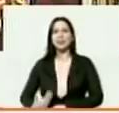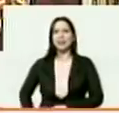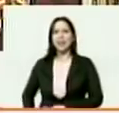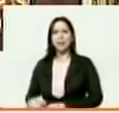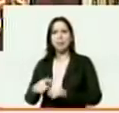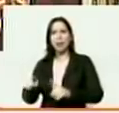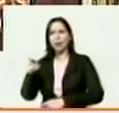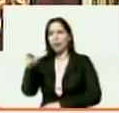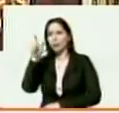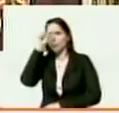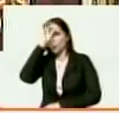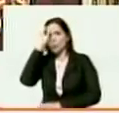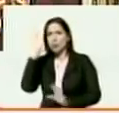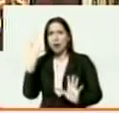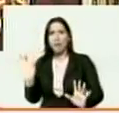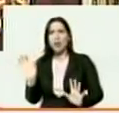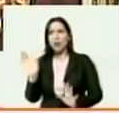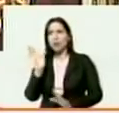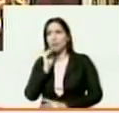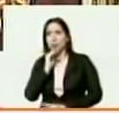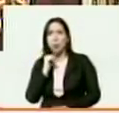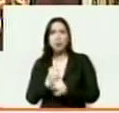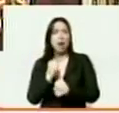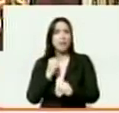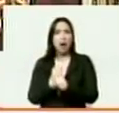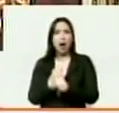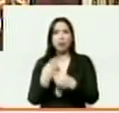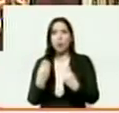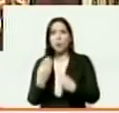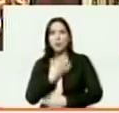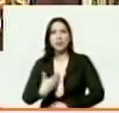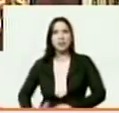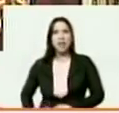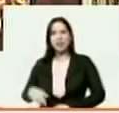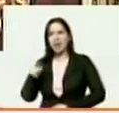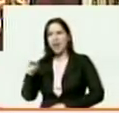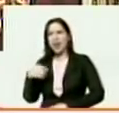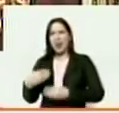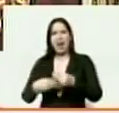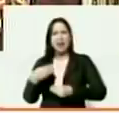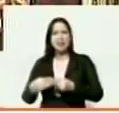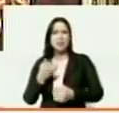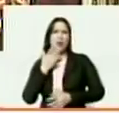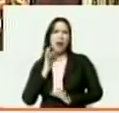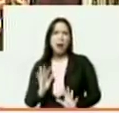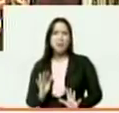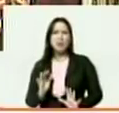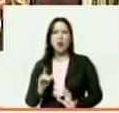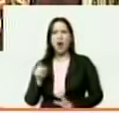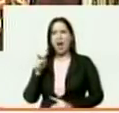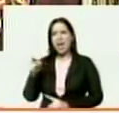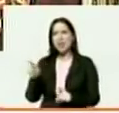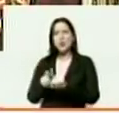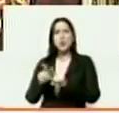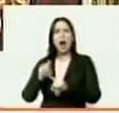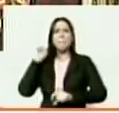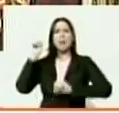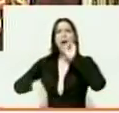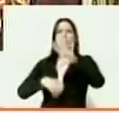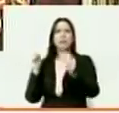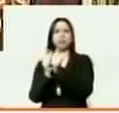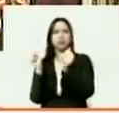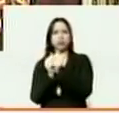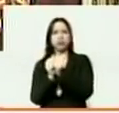sabe. Y no ejerce como presidente. Iván Duque ejerce como que fuera un tirapiedra.